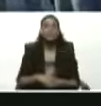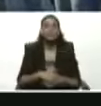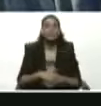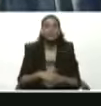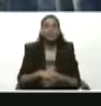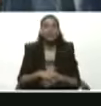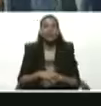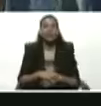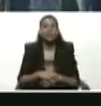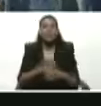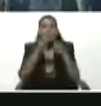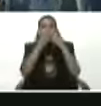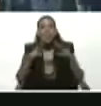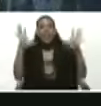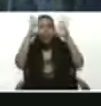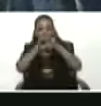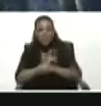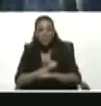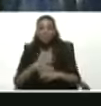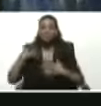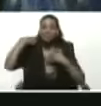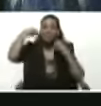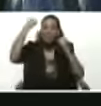por siempre. ¡Que viva!